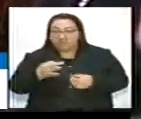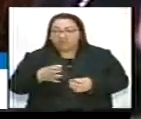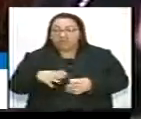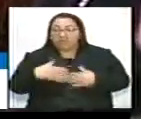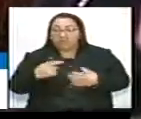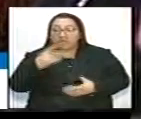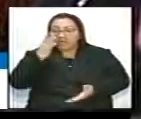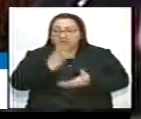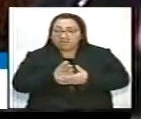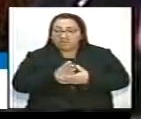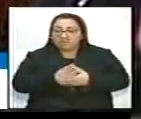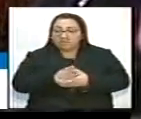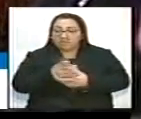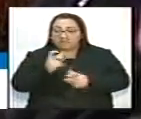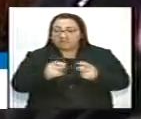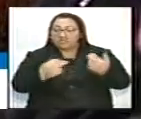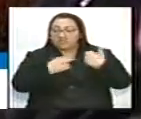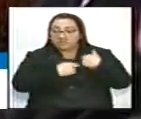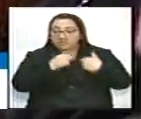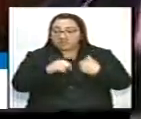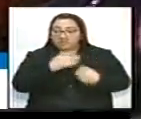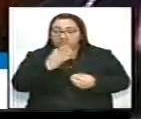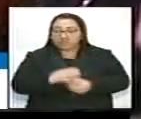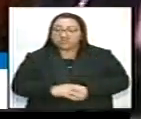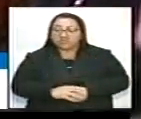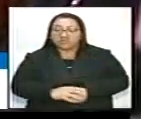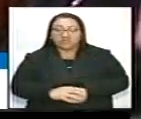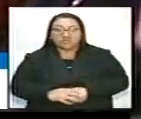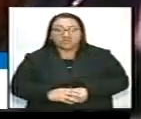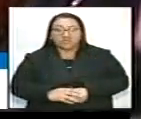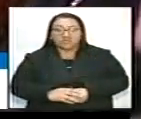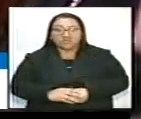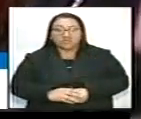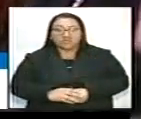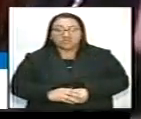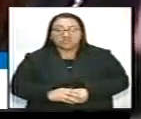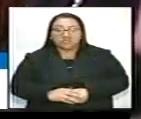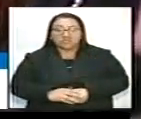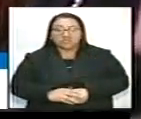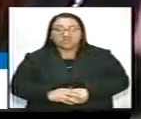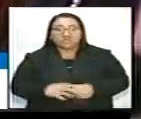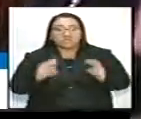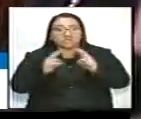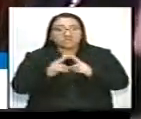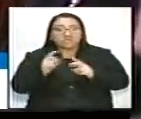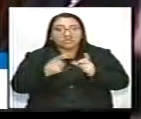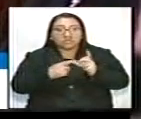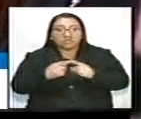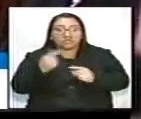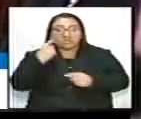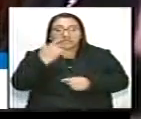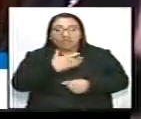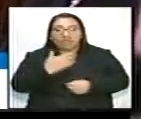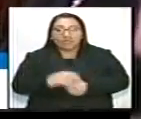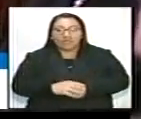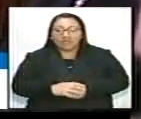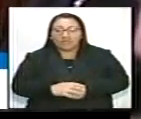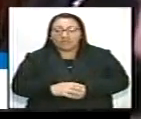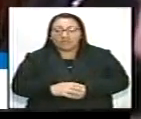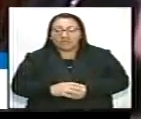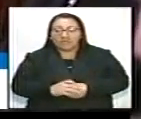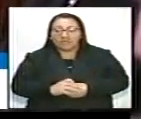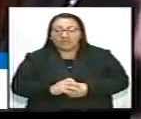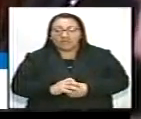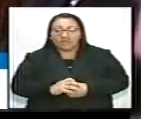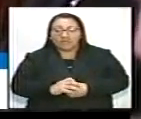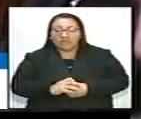pueda sancionar a los responsables de estos hechos y sobre todo conocer. Entonces, en ese sentido, señor presidente,